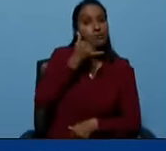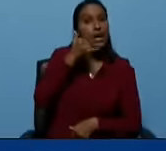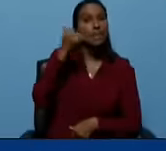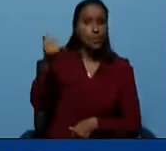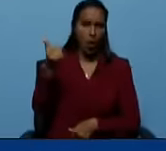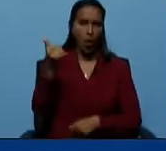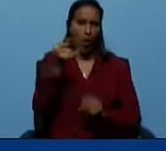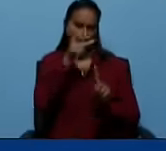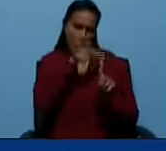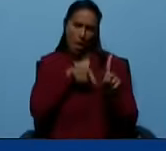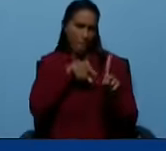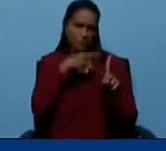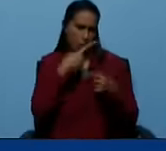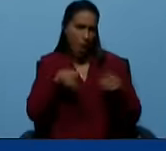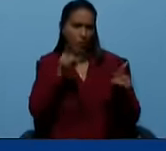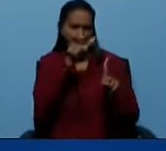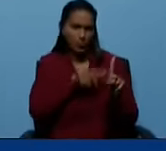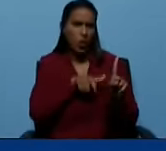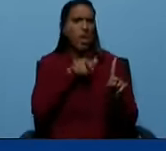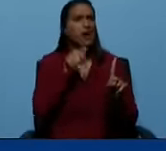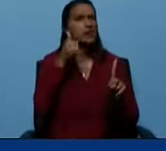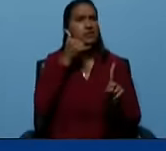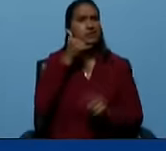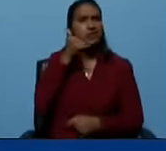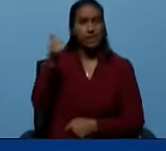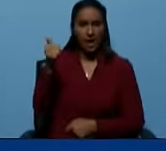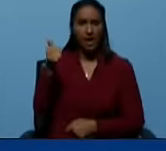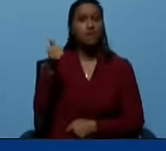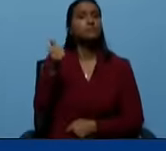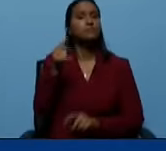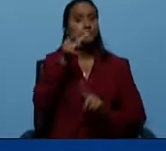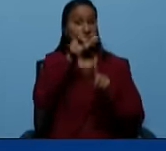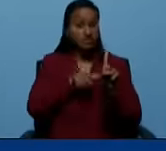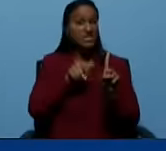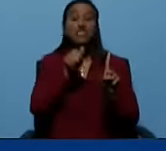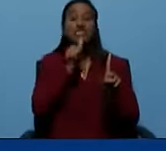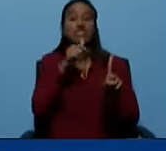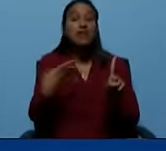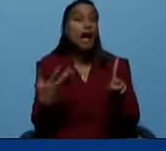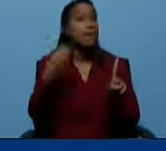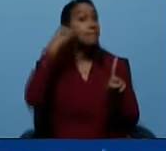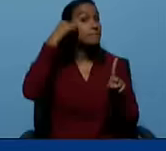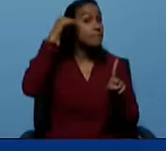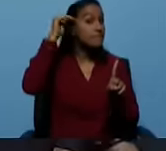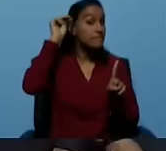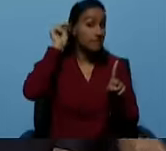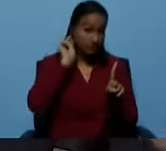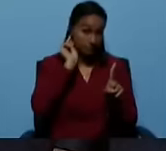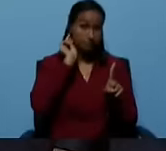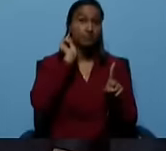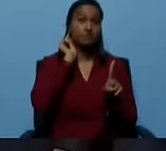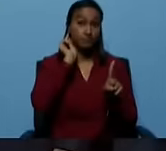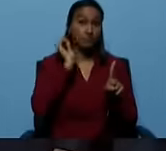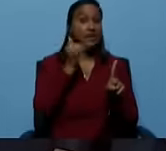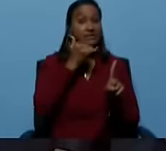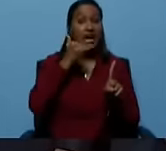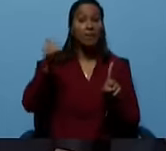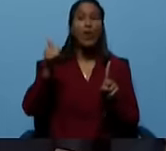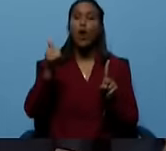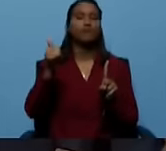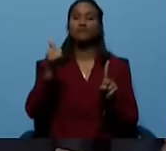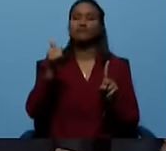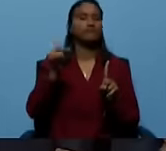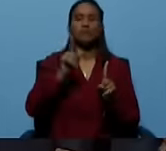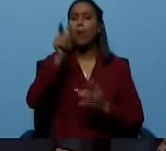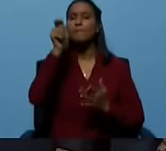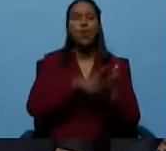persona, la terrorista prófuga de la justicia, María Machado, llamó y le prohibió